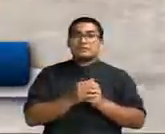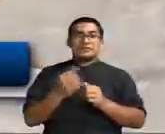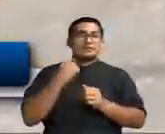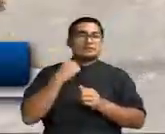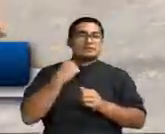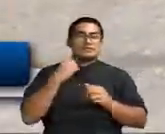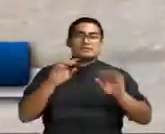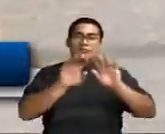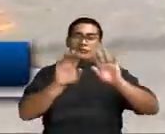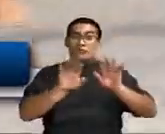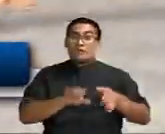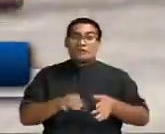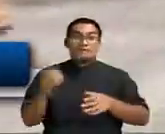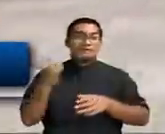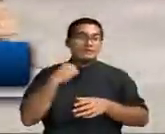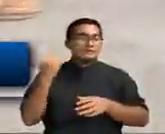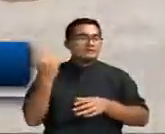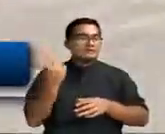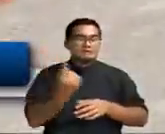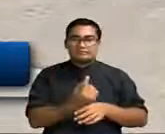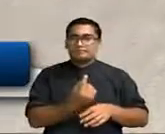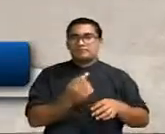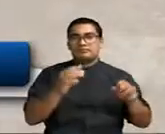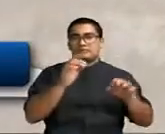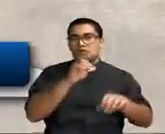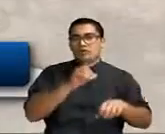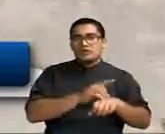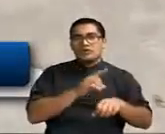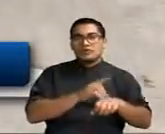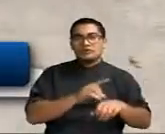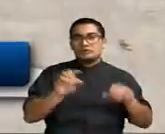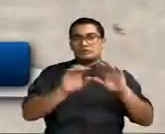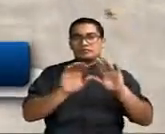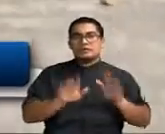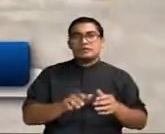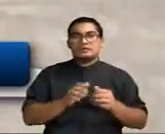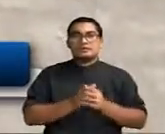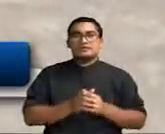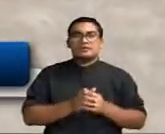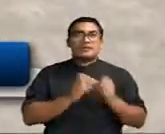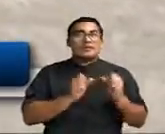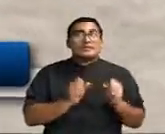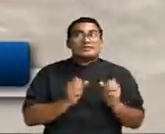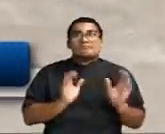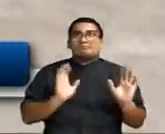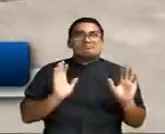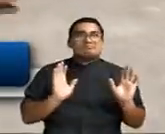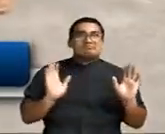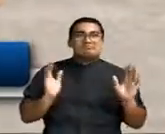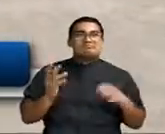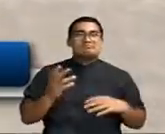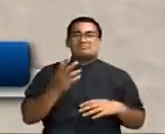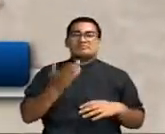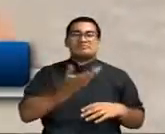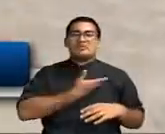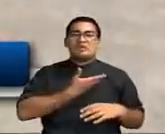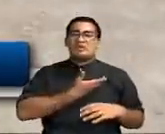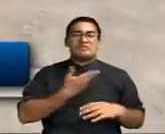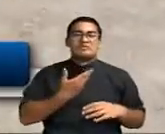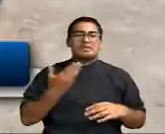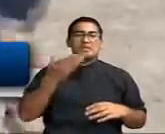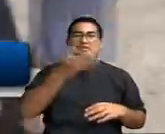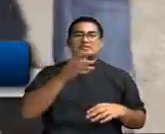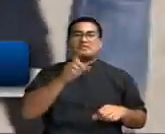la mujer, la que busca ayuda. El hombre, pues, a veces por estigma o por muchas otras situaciones no busca la